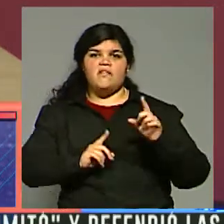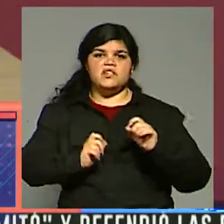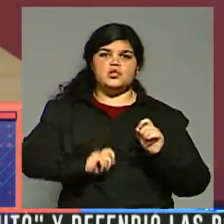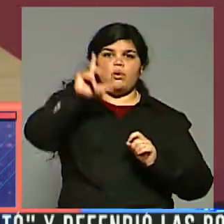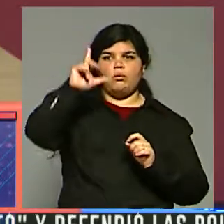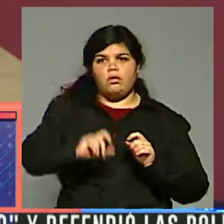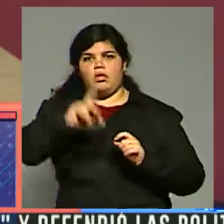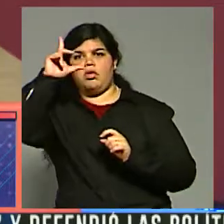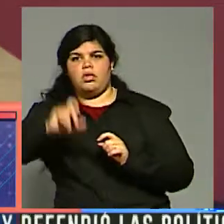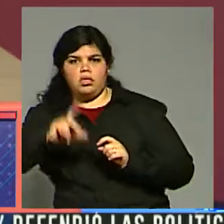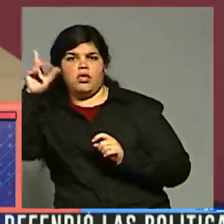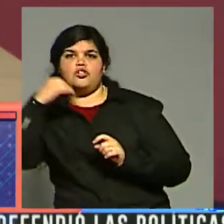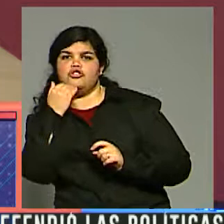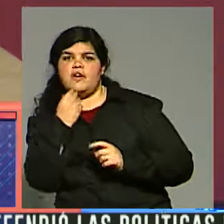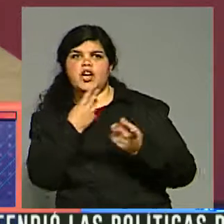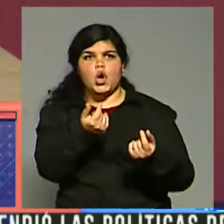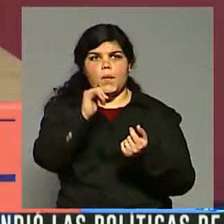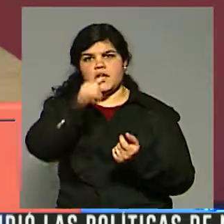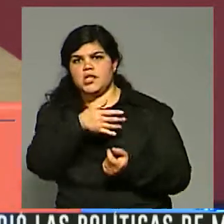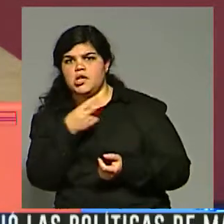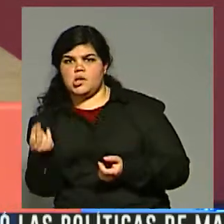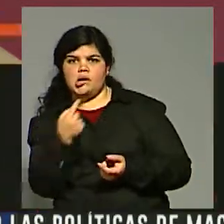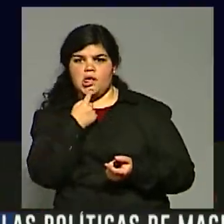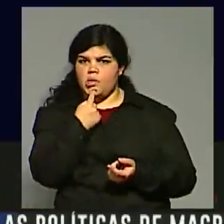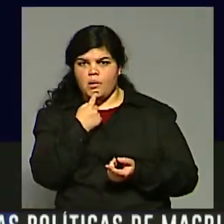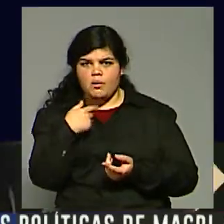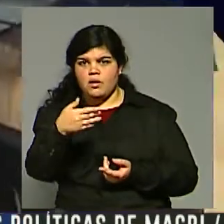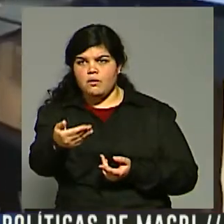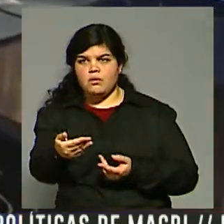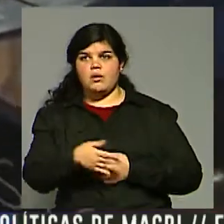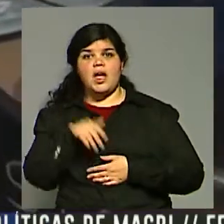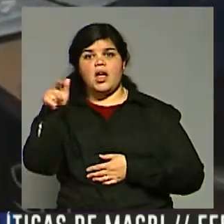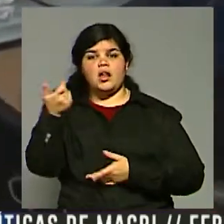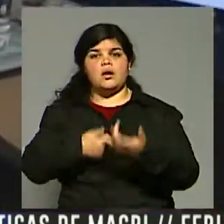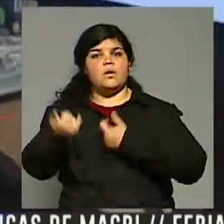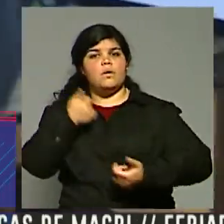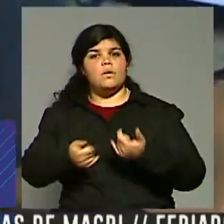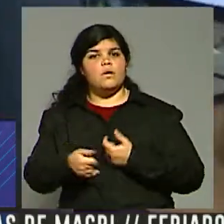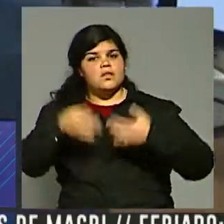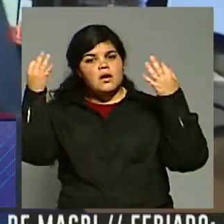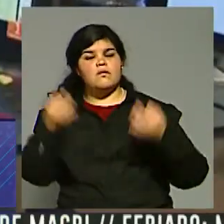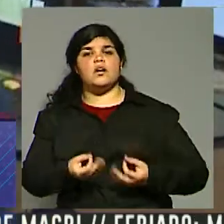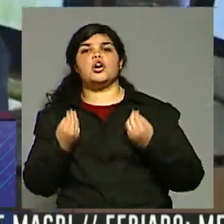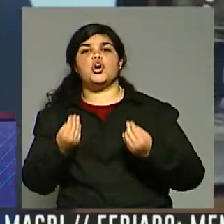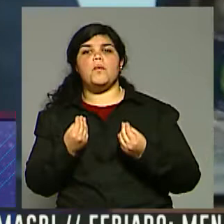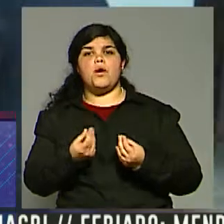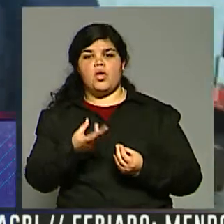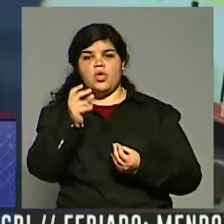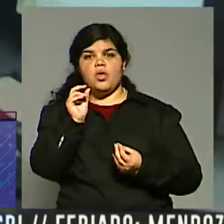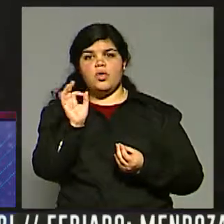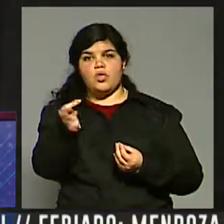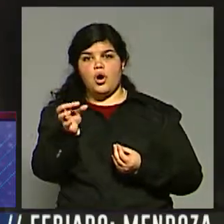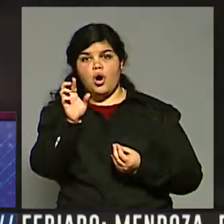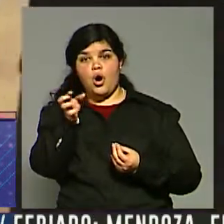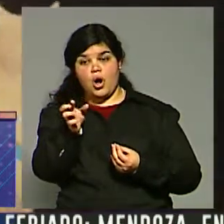no se sabe si hay que comprar, si no, hay muchas expectativas, y él dio precisiones sobre cómo impactará la devaluación del dólar